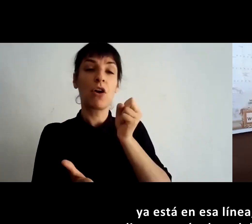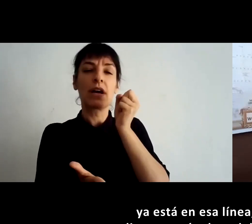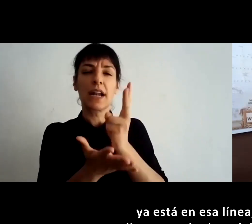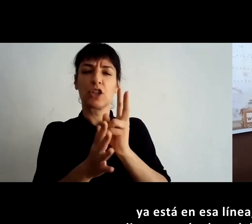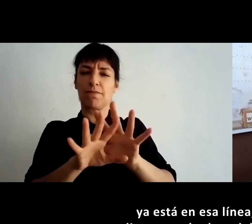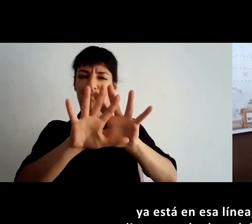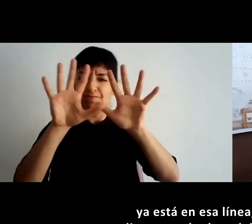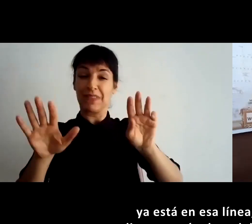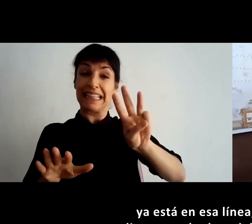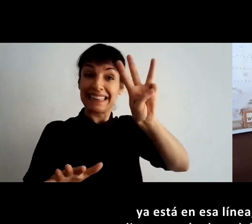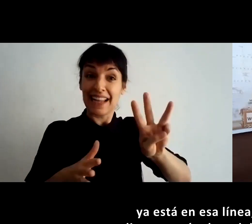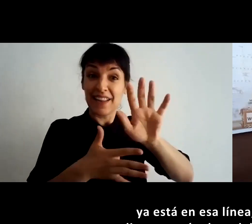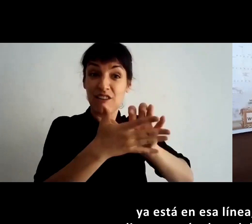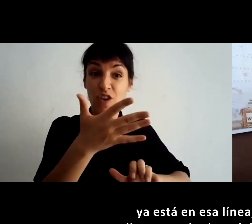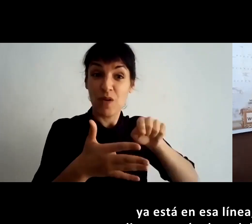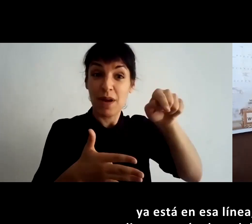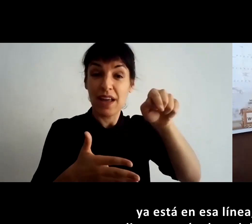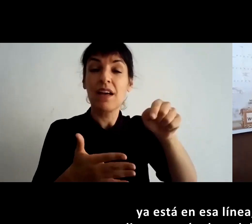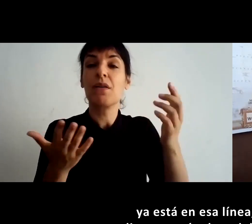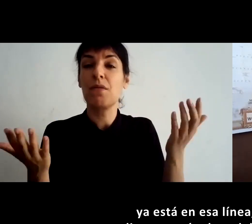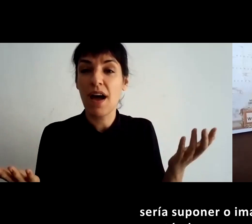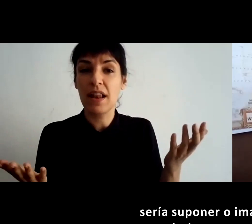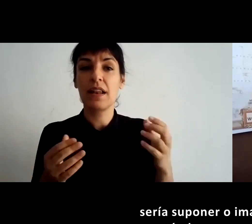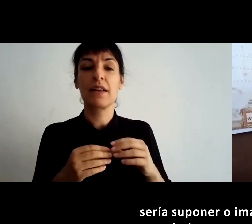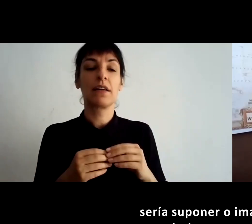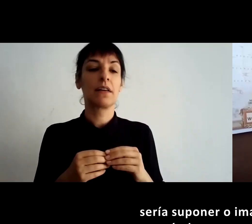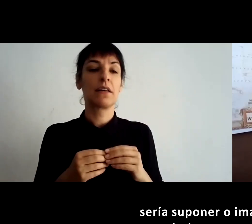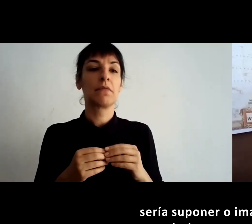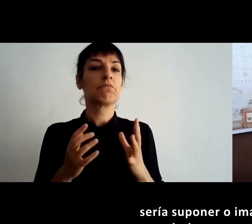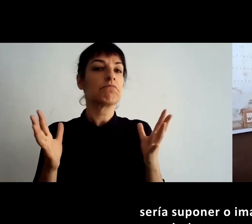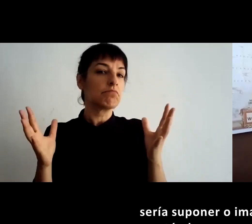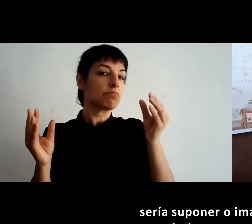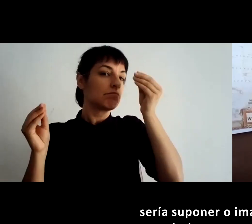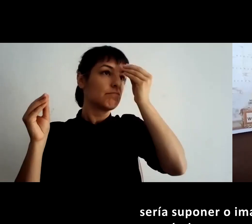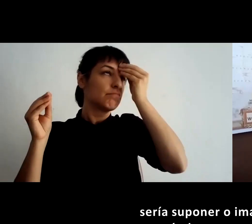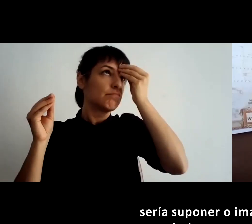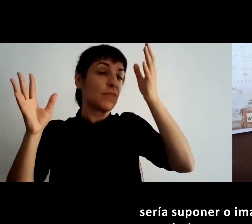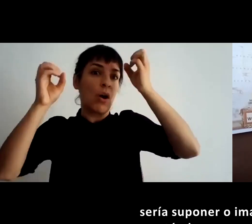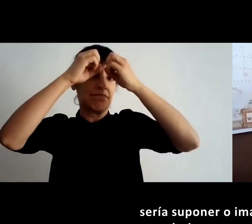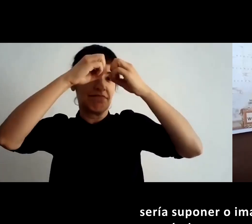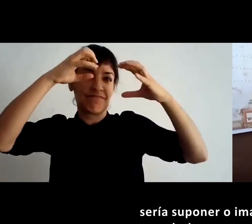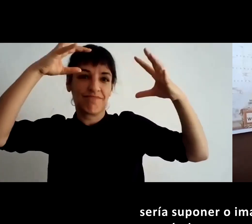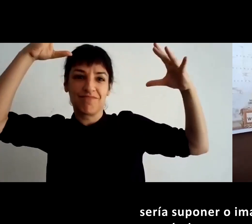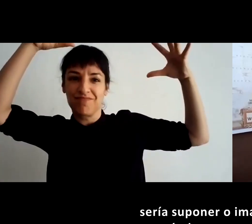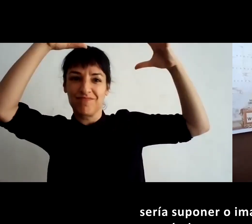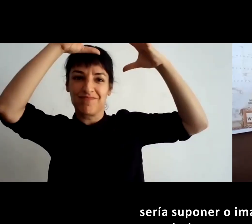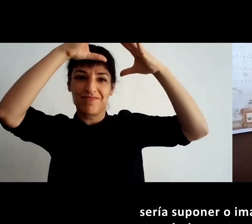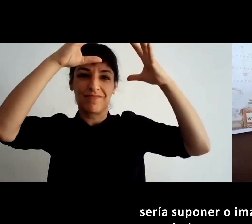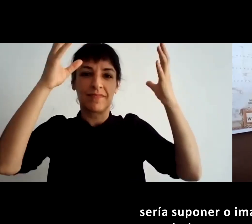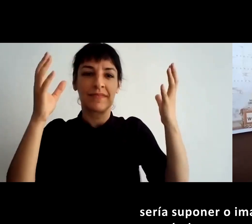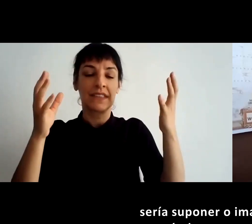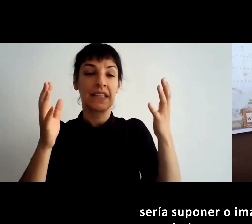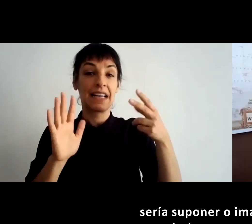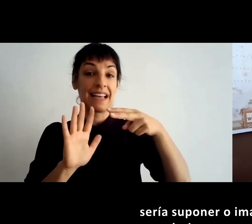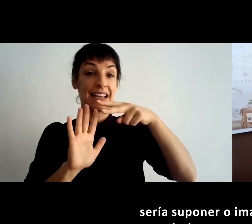digamos, más claro del tercer informe sería suponer o imaginarse que